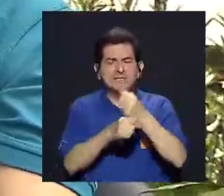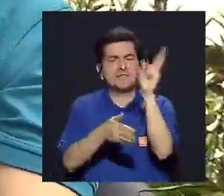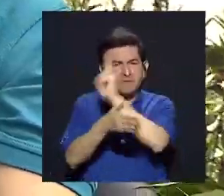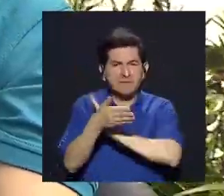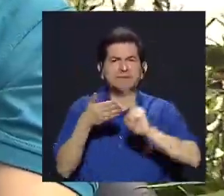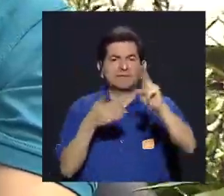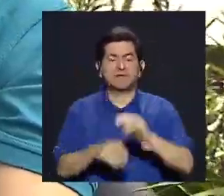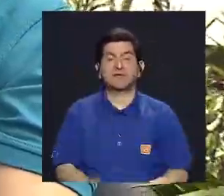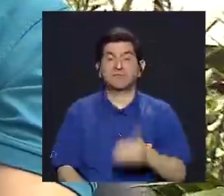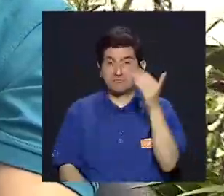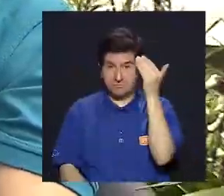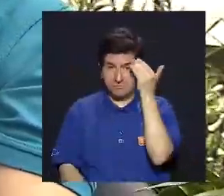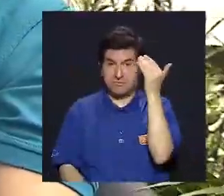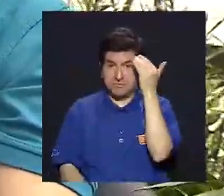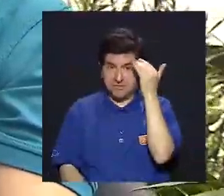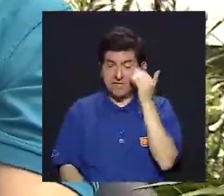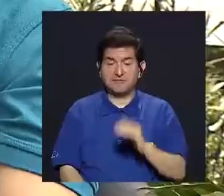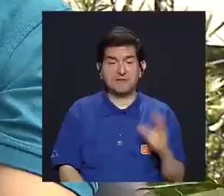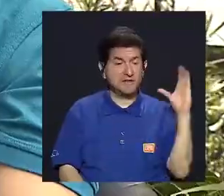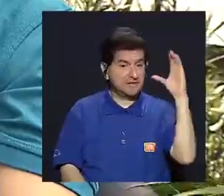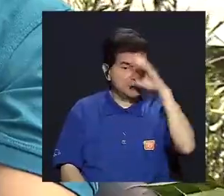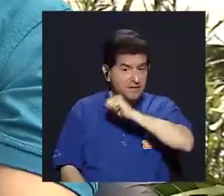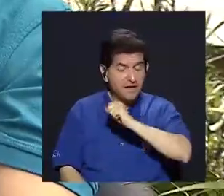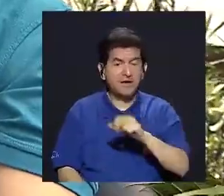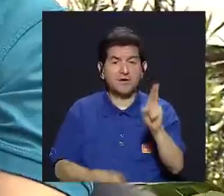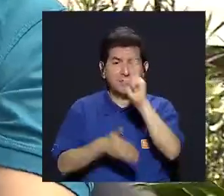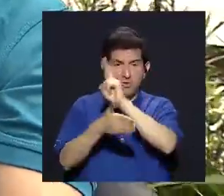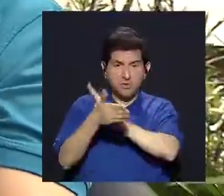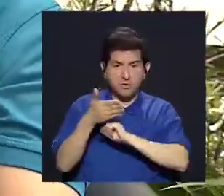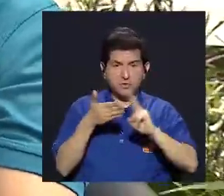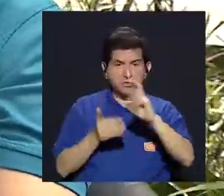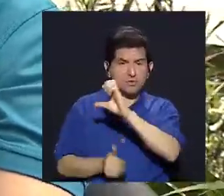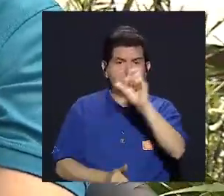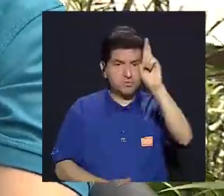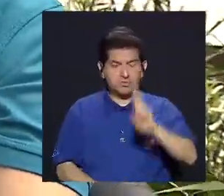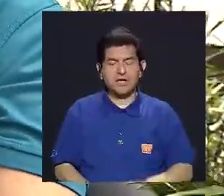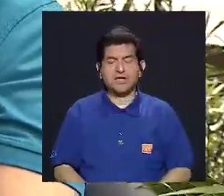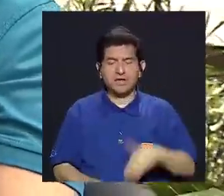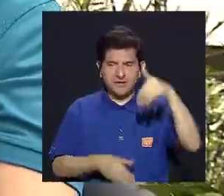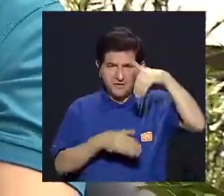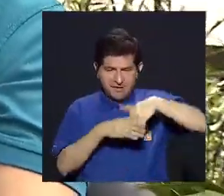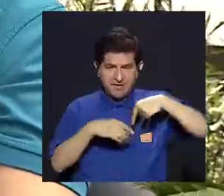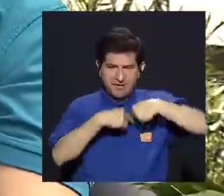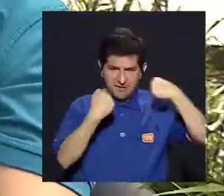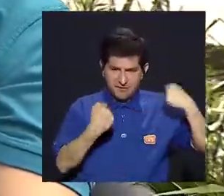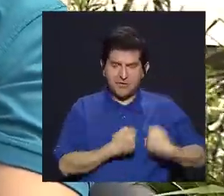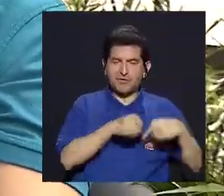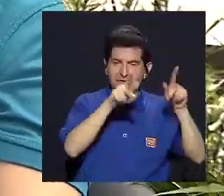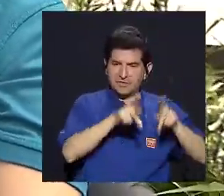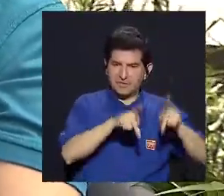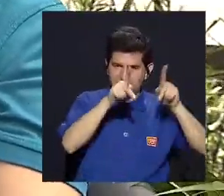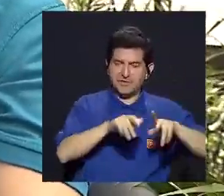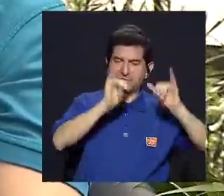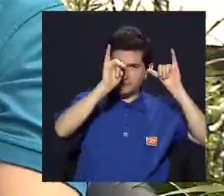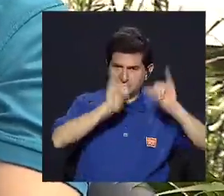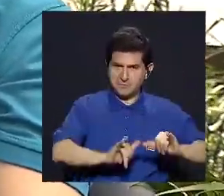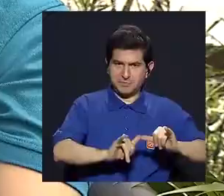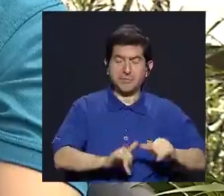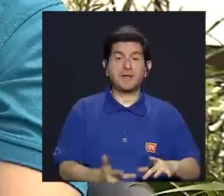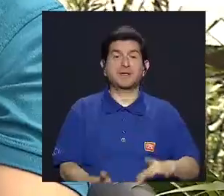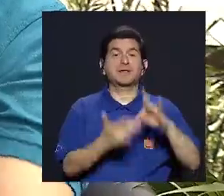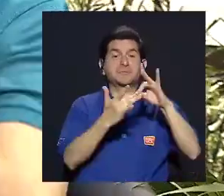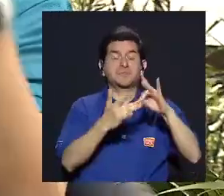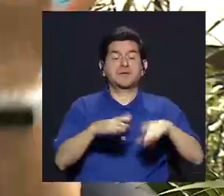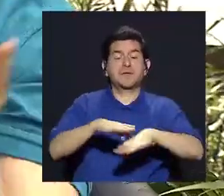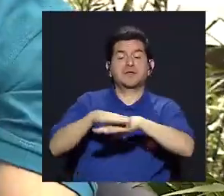universidad aunque sí sabemos nosotros ya hemos notado es que la universidad de costa rica está en el corazón definitivamente la gente sobre todo